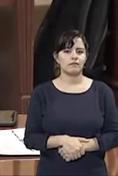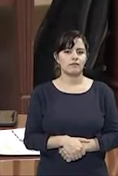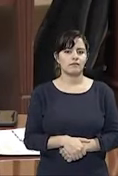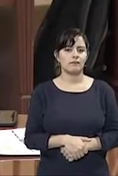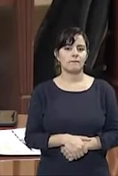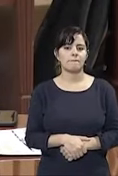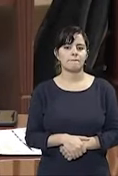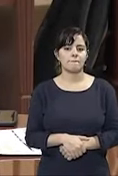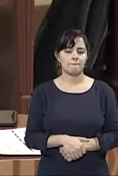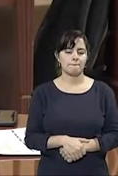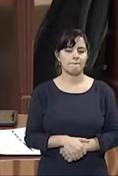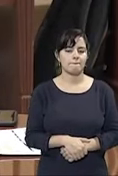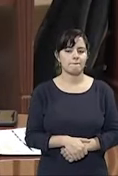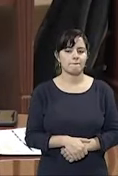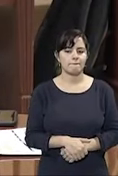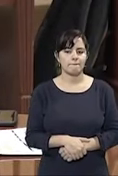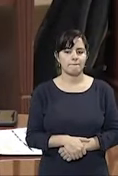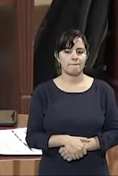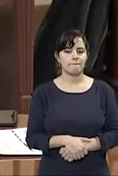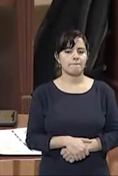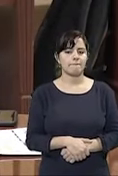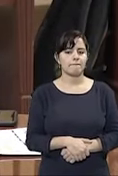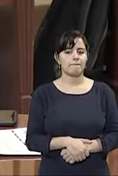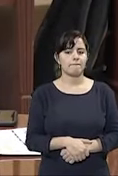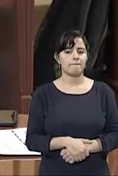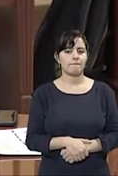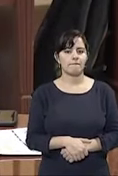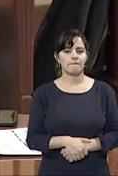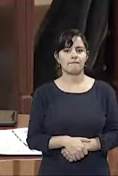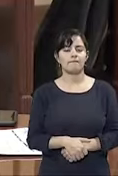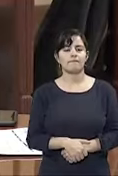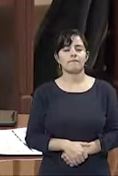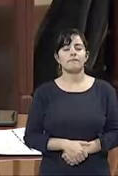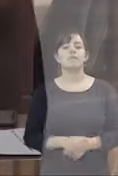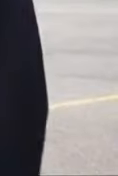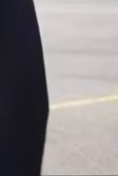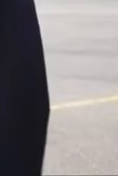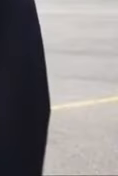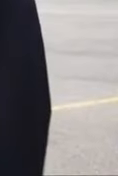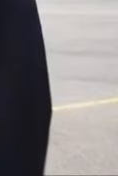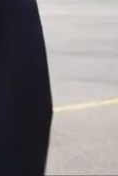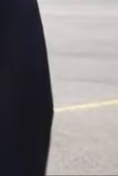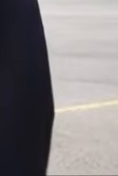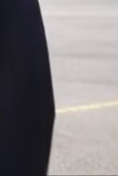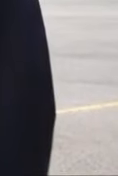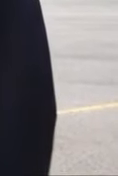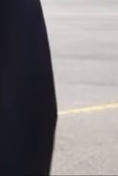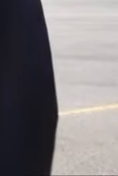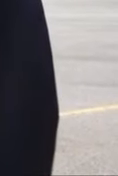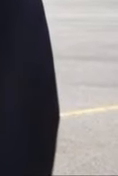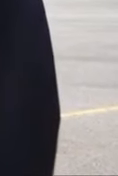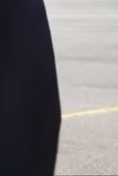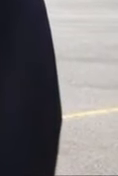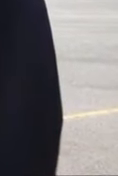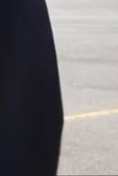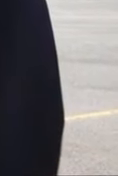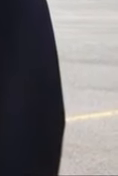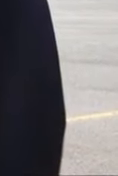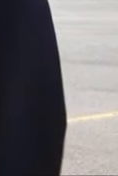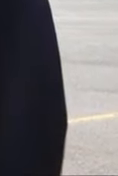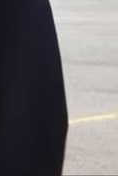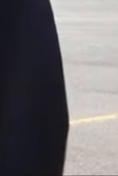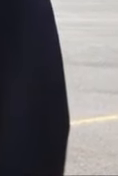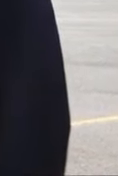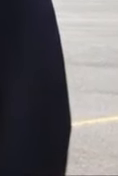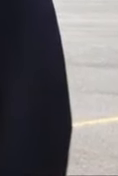esta y más información en Aristegui Noticias punto com muy buenos días Gracias Sebastián Barragán con este reporte que nos